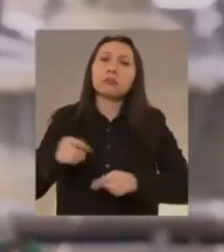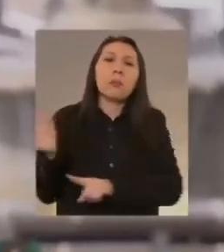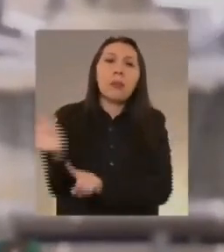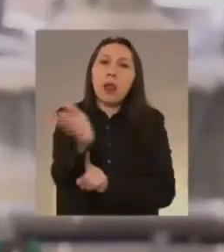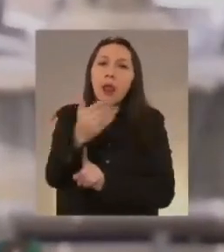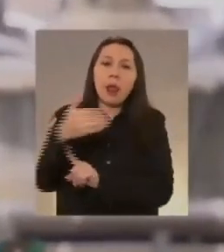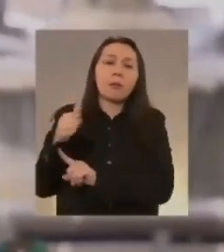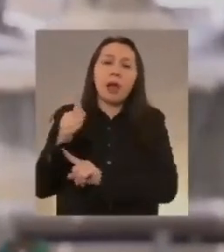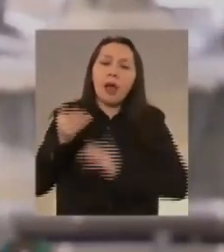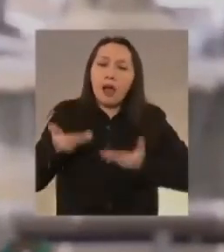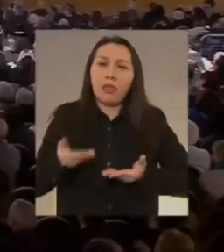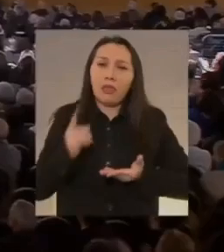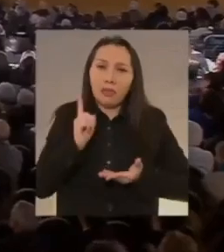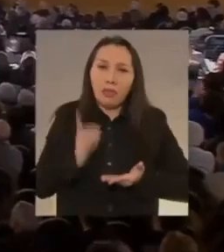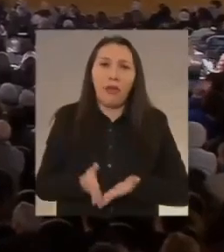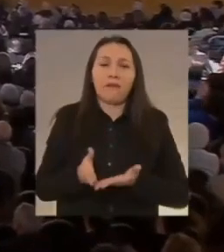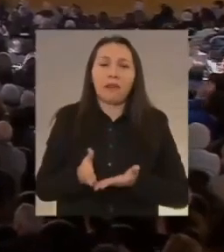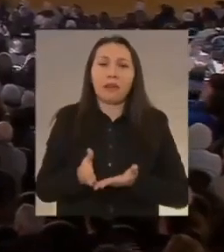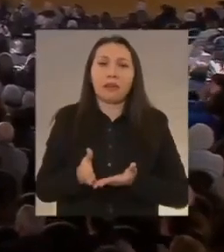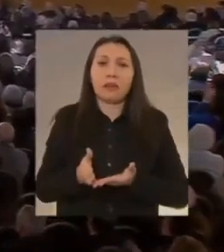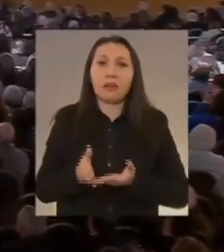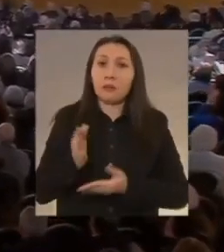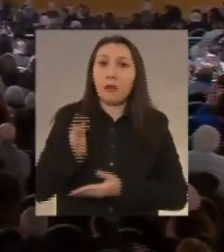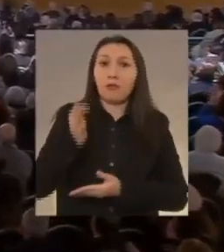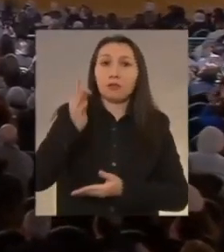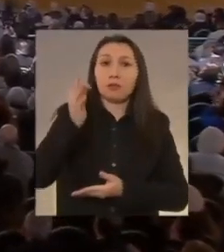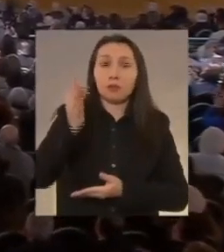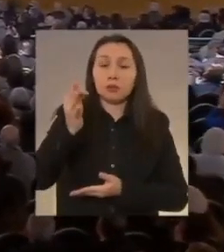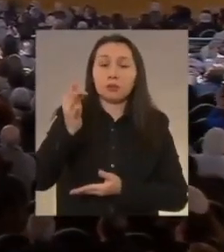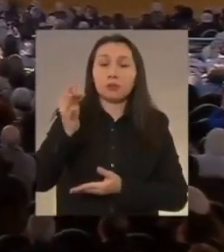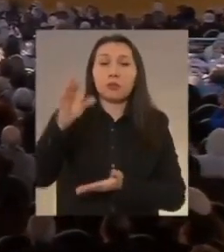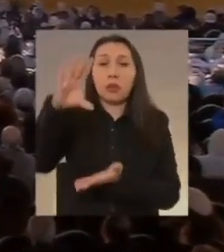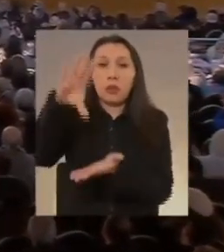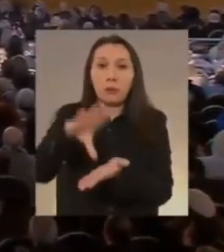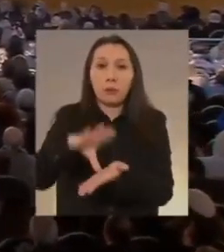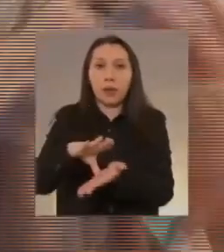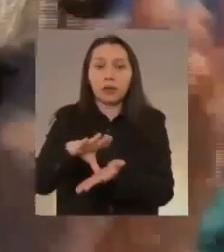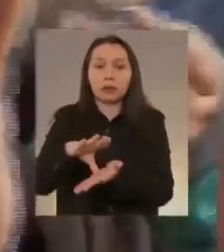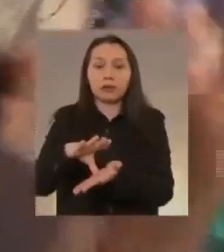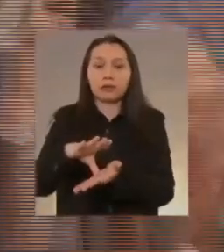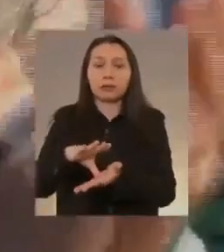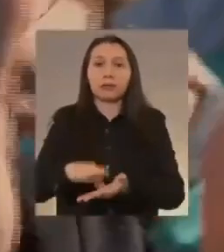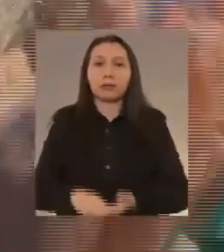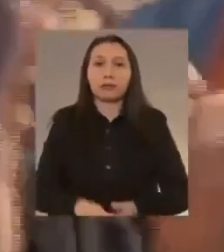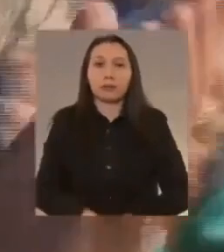patria, para el destino del país.